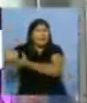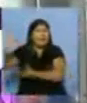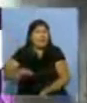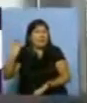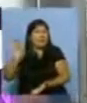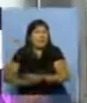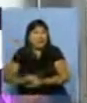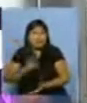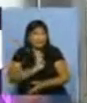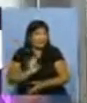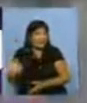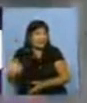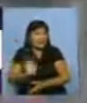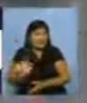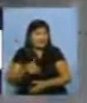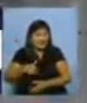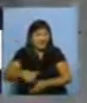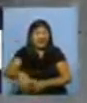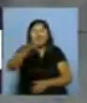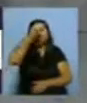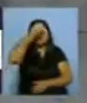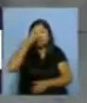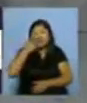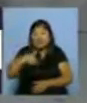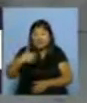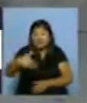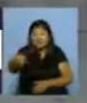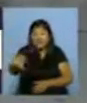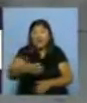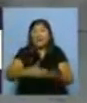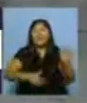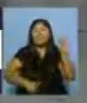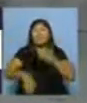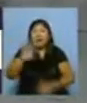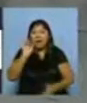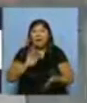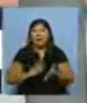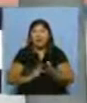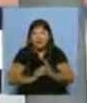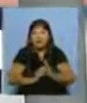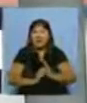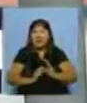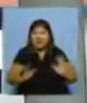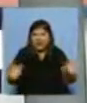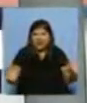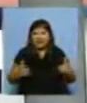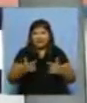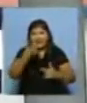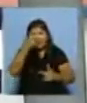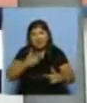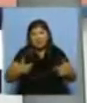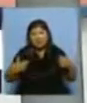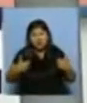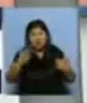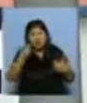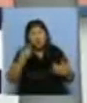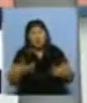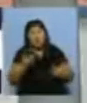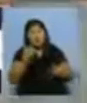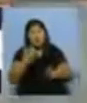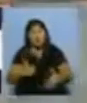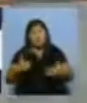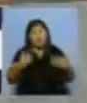situación en los próximos 20 días. En mi caso no tengo esa política de restringir el consumo, sino tratar de garantizar el